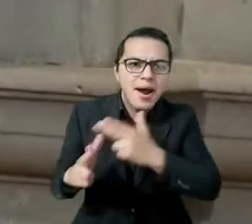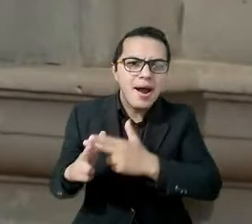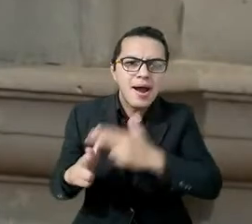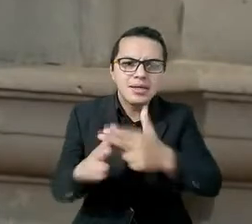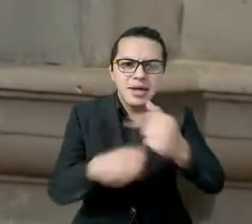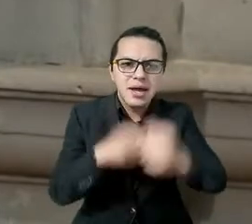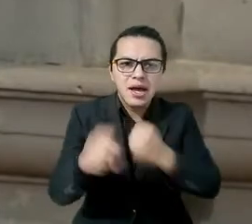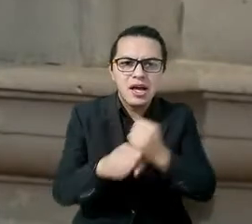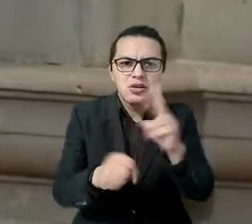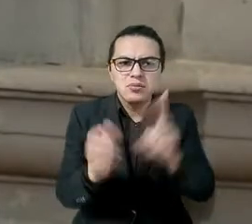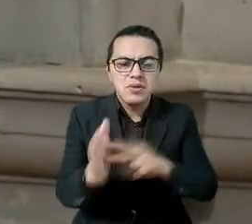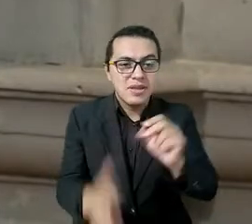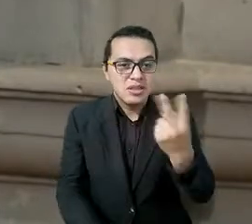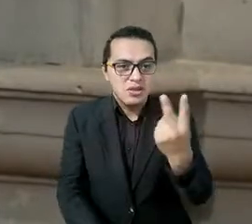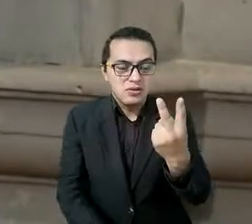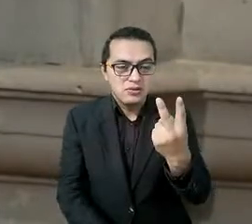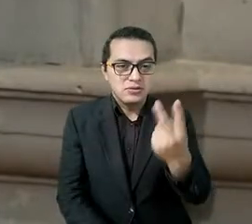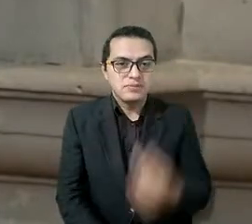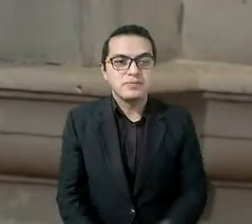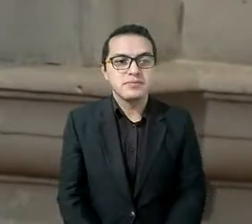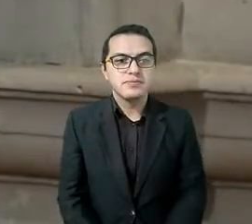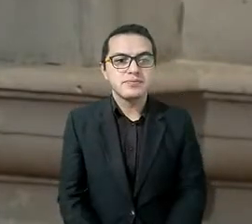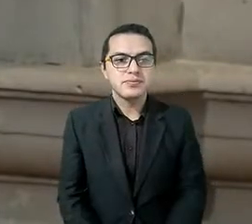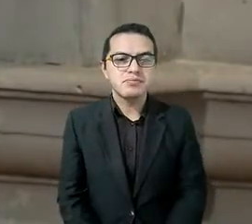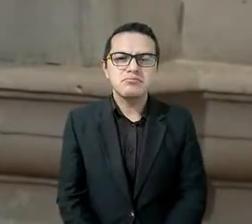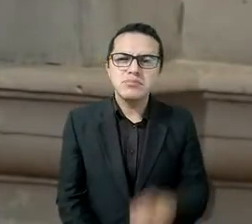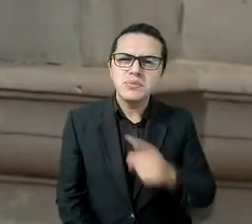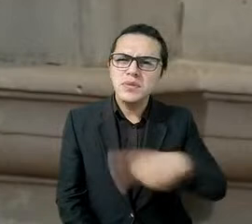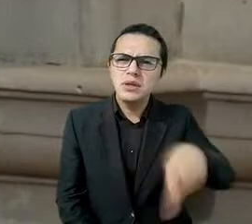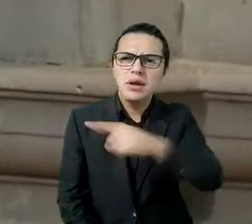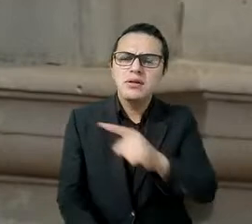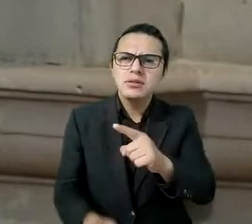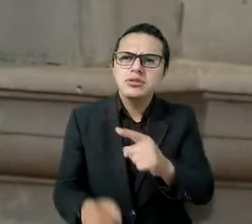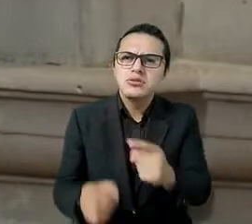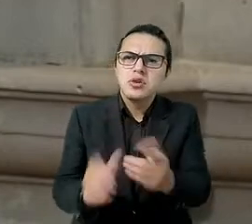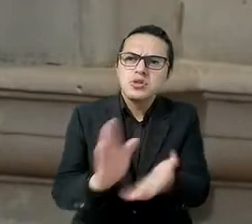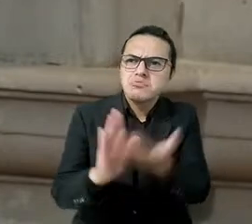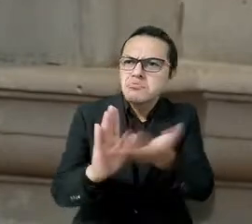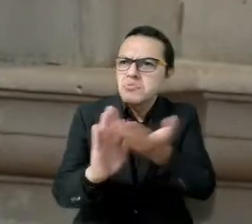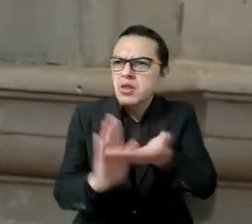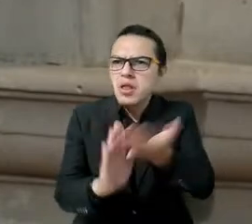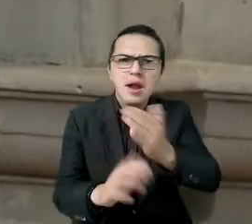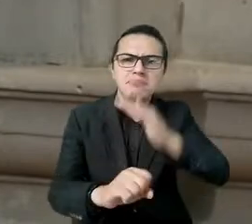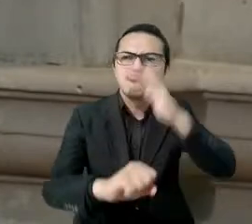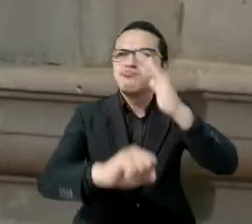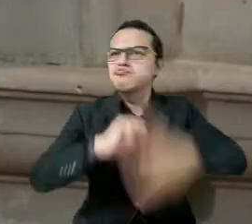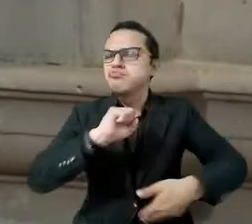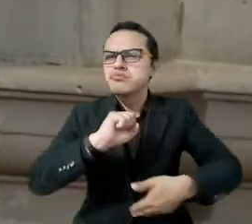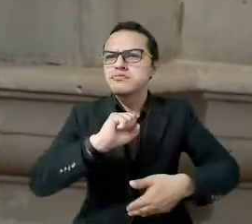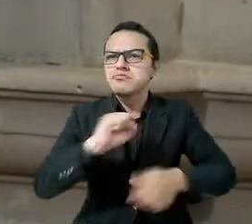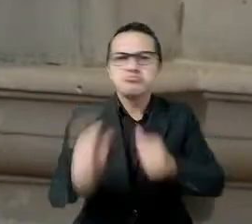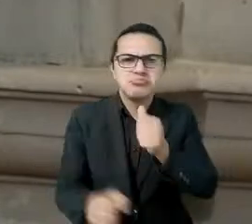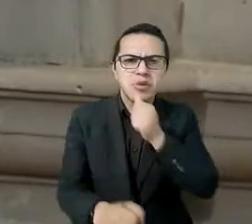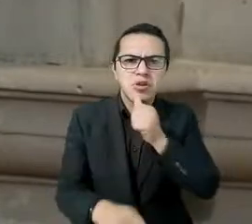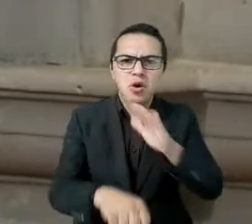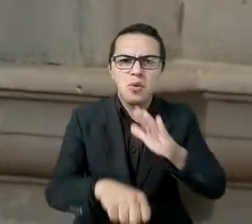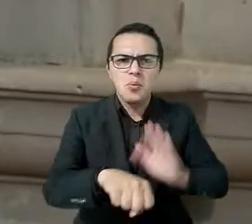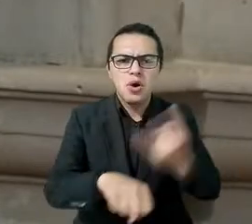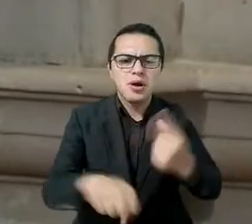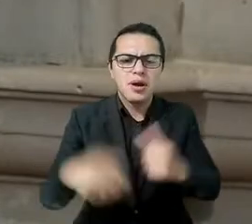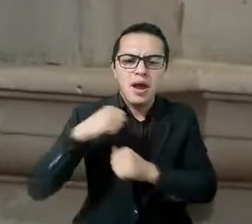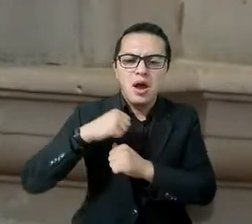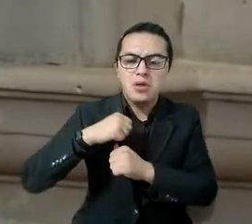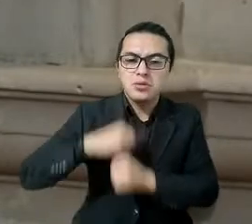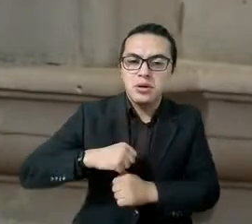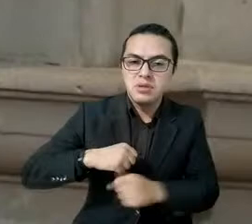de las principales causas por las que no se han concluido es porque las autoridades encargadas decidieron cancelar